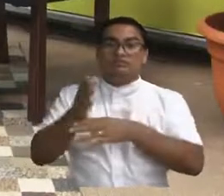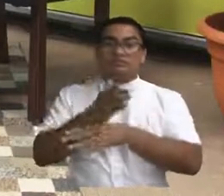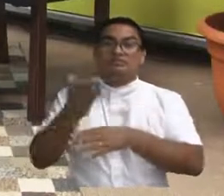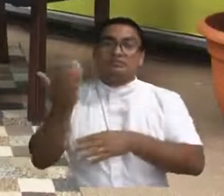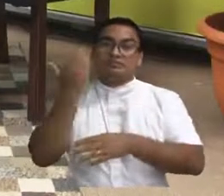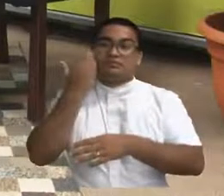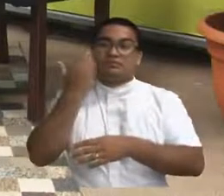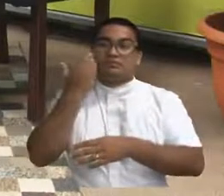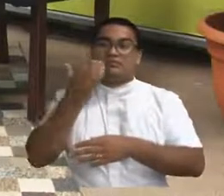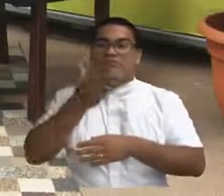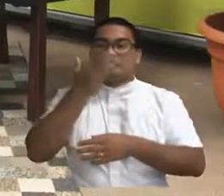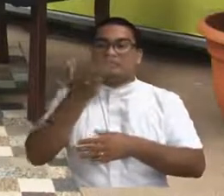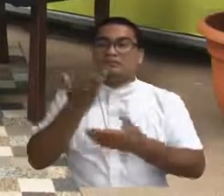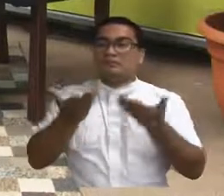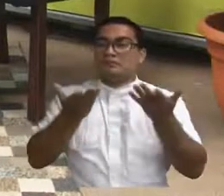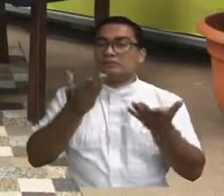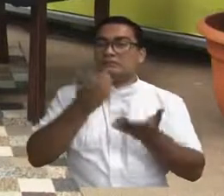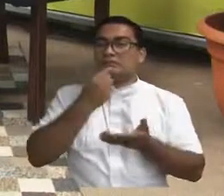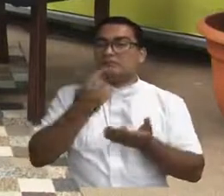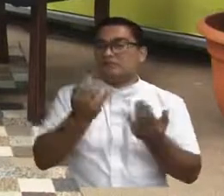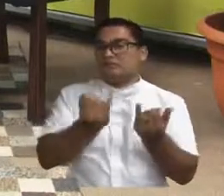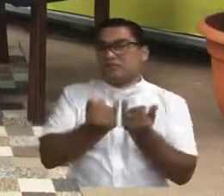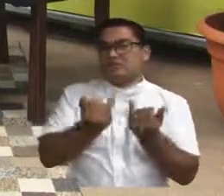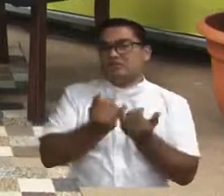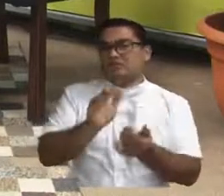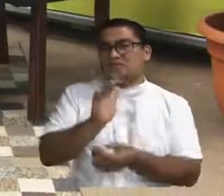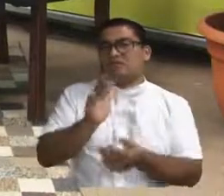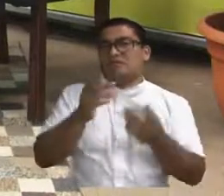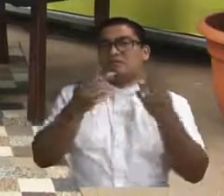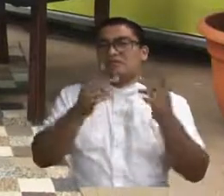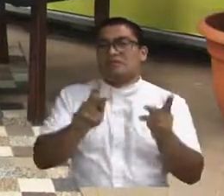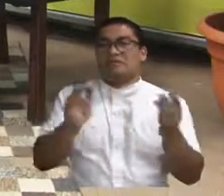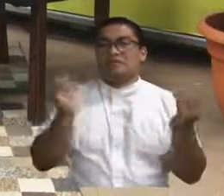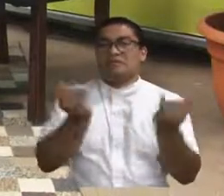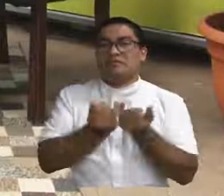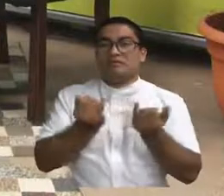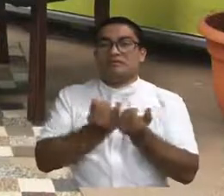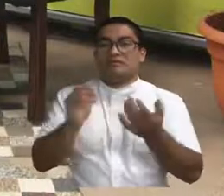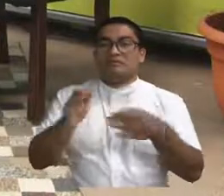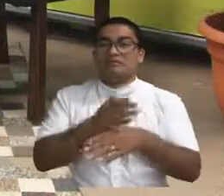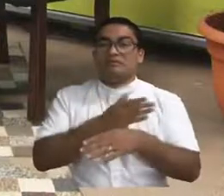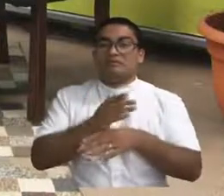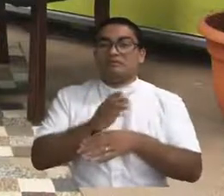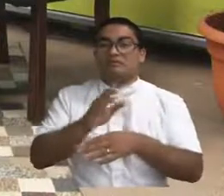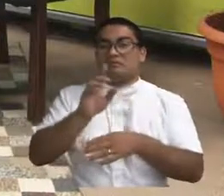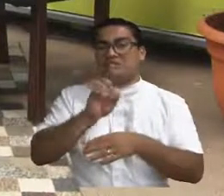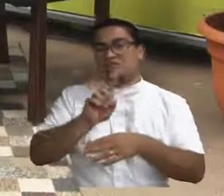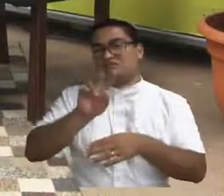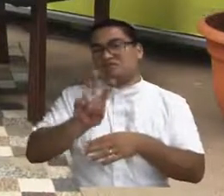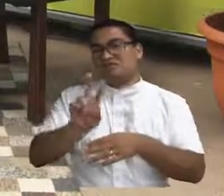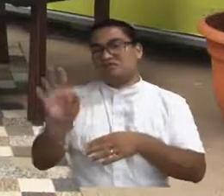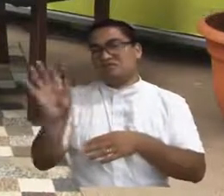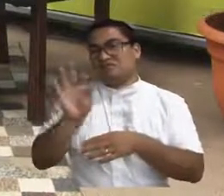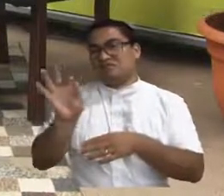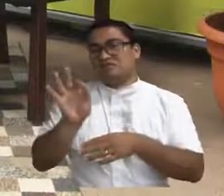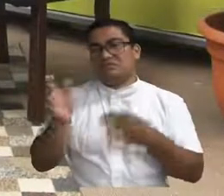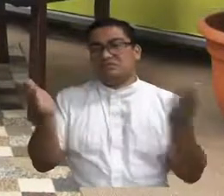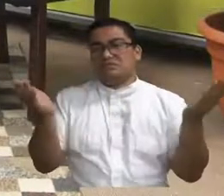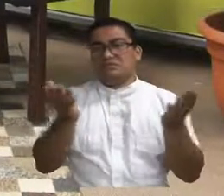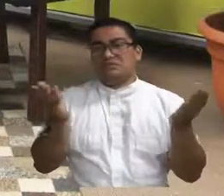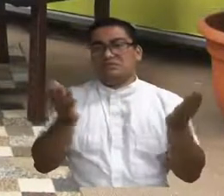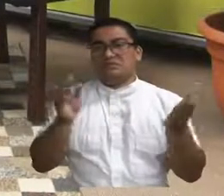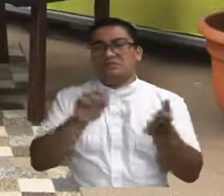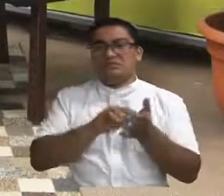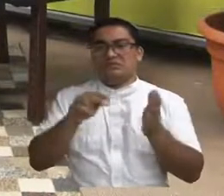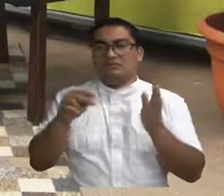pues cualquiera diría, todas se parecen. Lo único que la hace diferente son uno o dos aspectos, incluyendo pues el agente